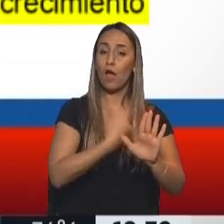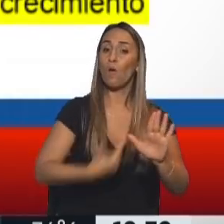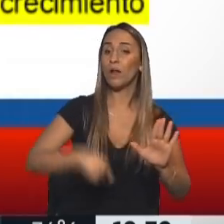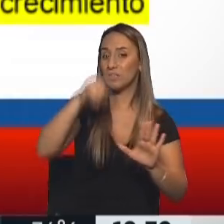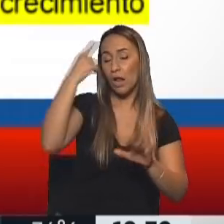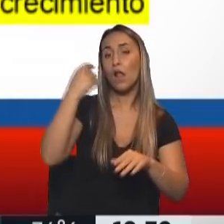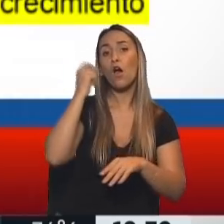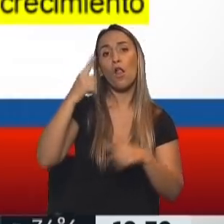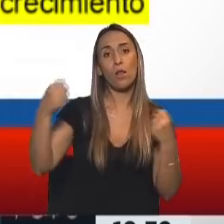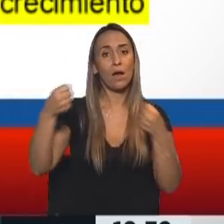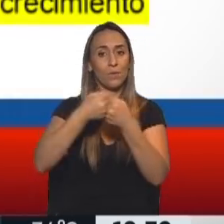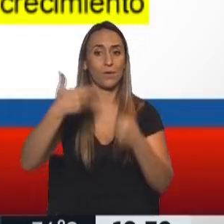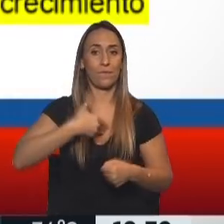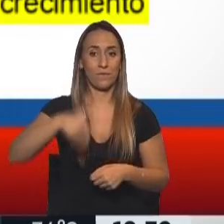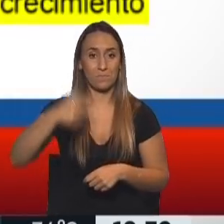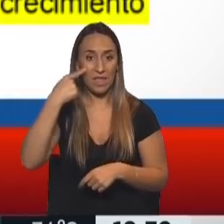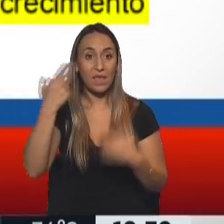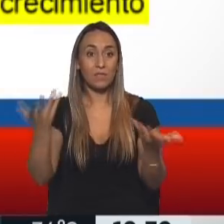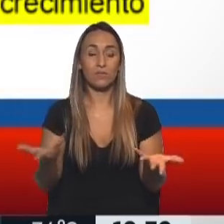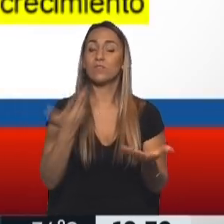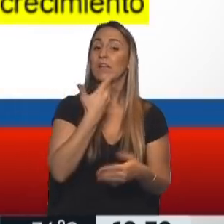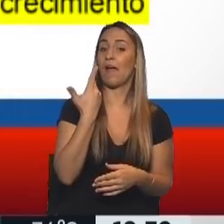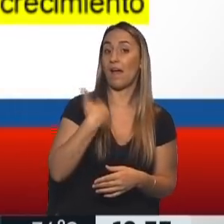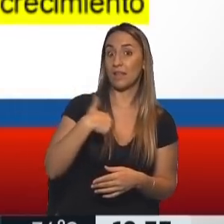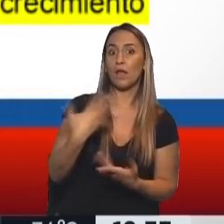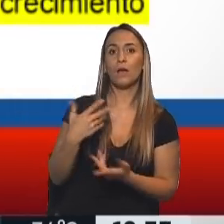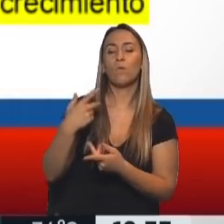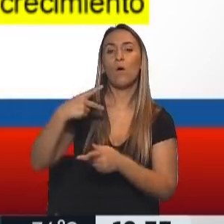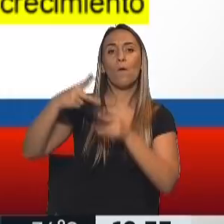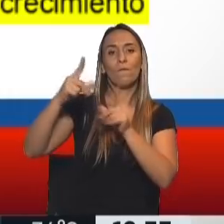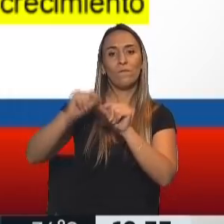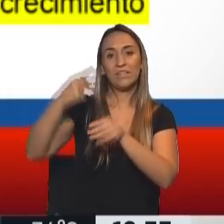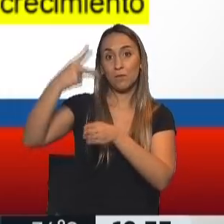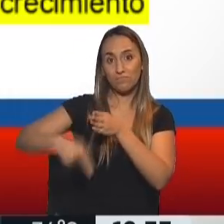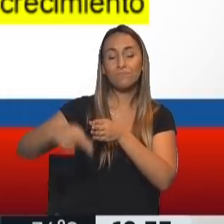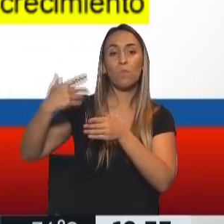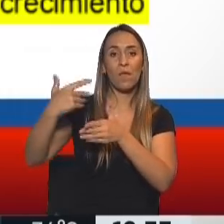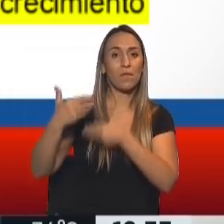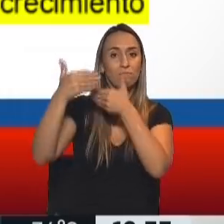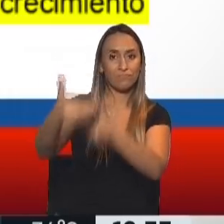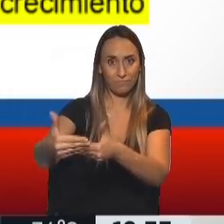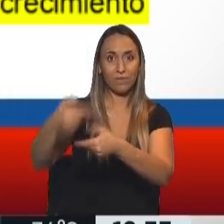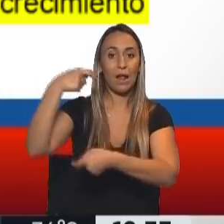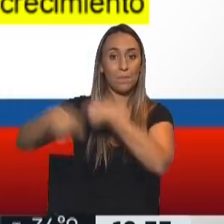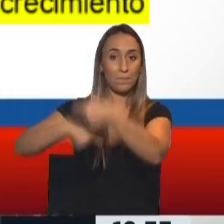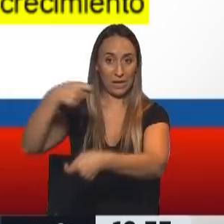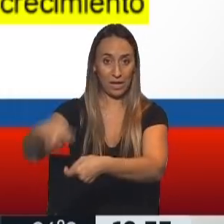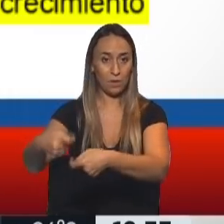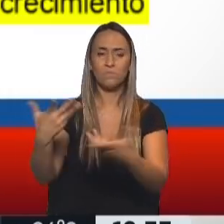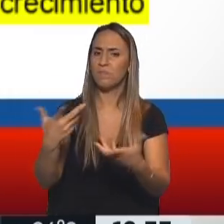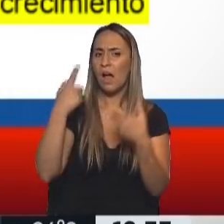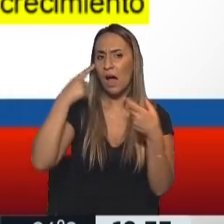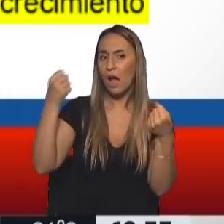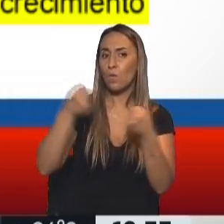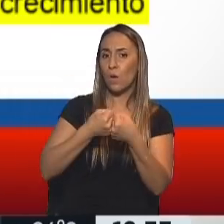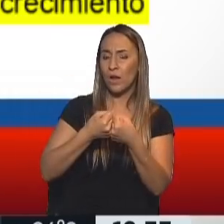un acuerdo que le permite al país refinanciar los compromisos asumidos con el fallido programa Stand-by. Es decir, un acuerdo que viene